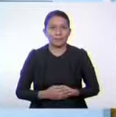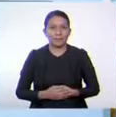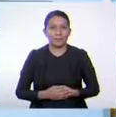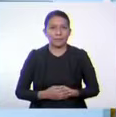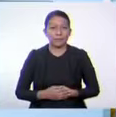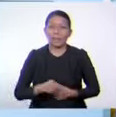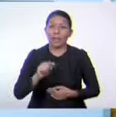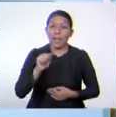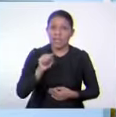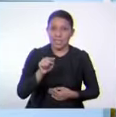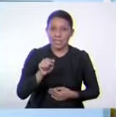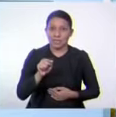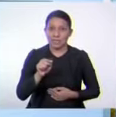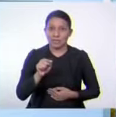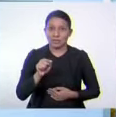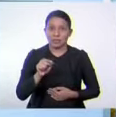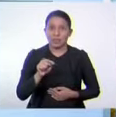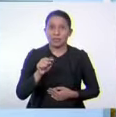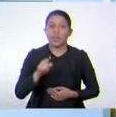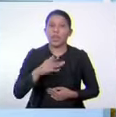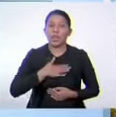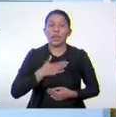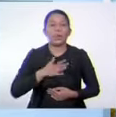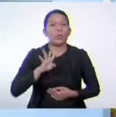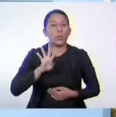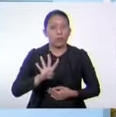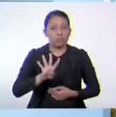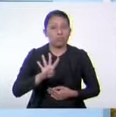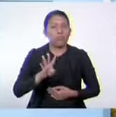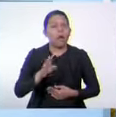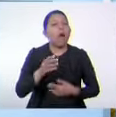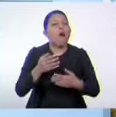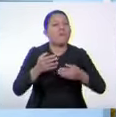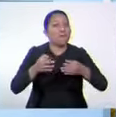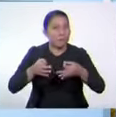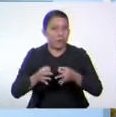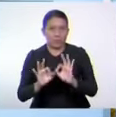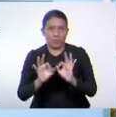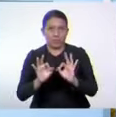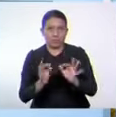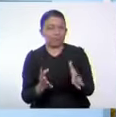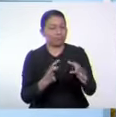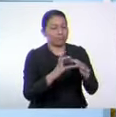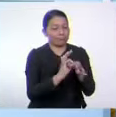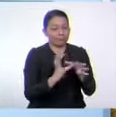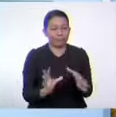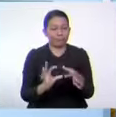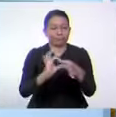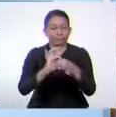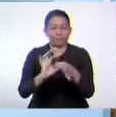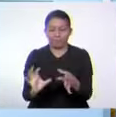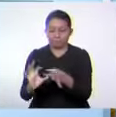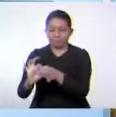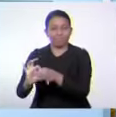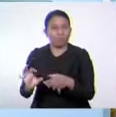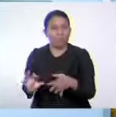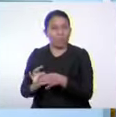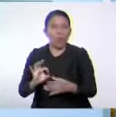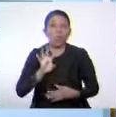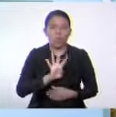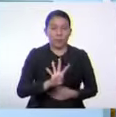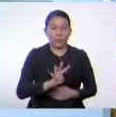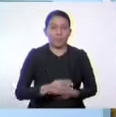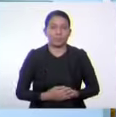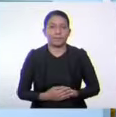He ahí el que él tiene 4 posibilidades de formar enlaces. Y viene su